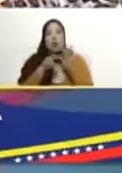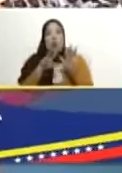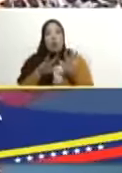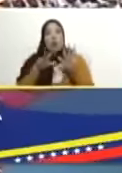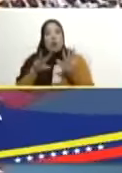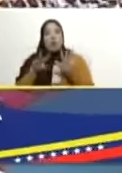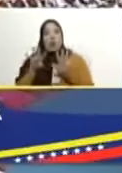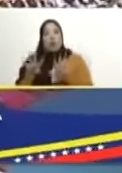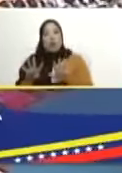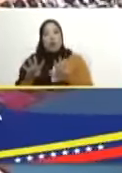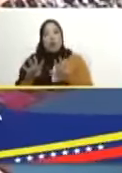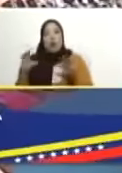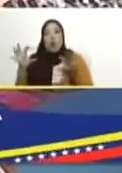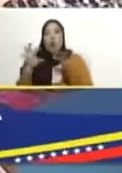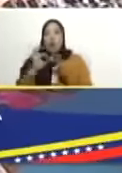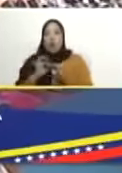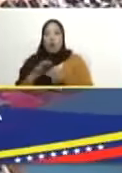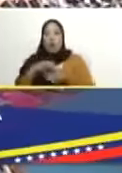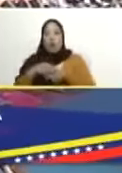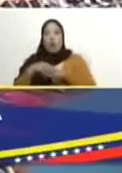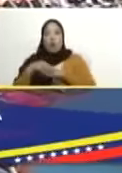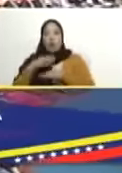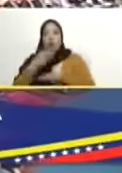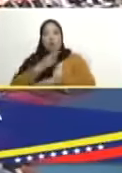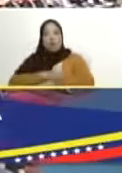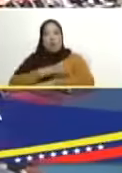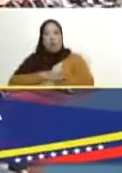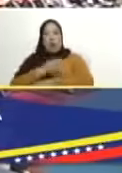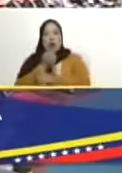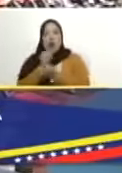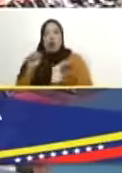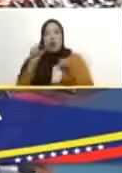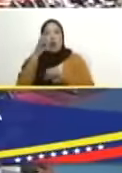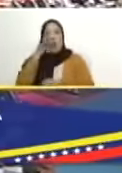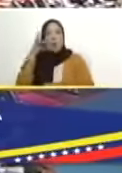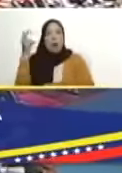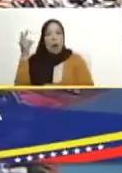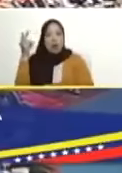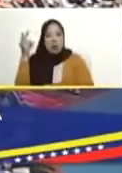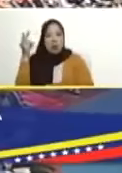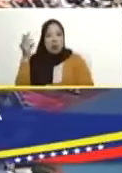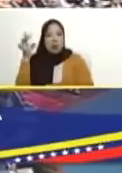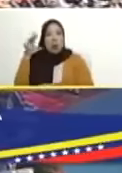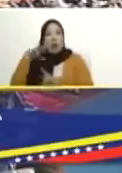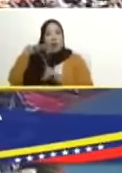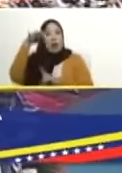1899, laudo irrito, nulo, inmoral, de París.